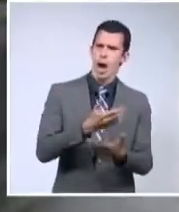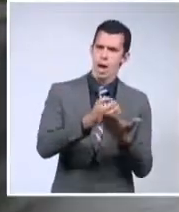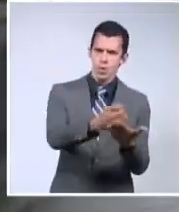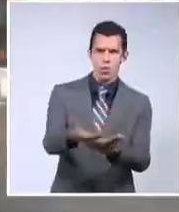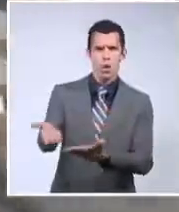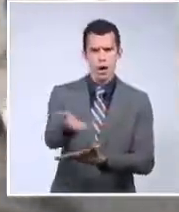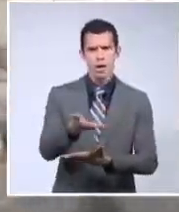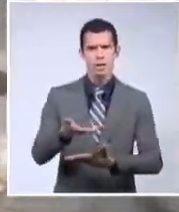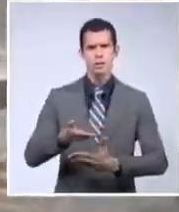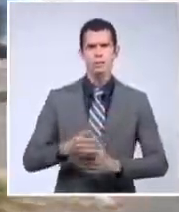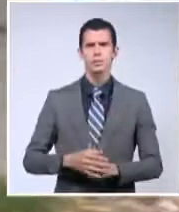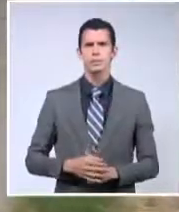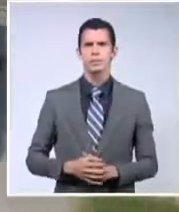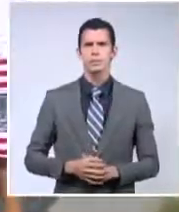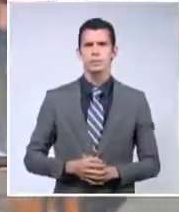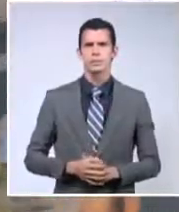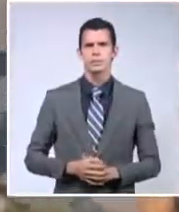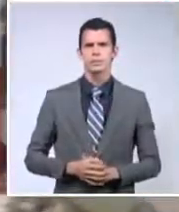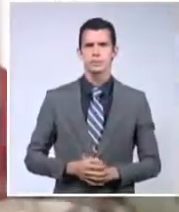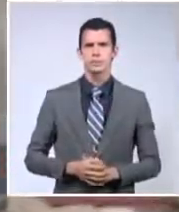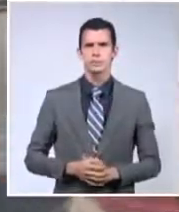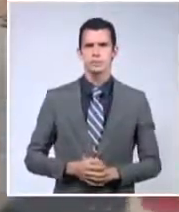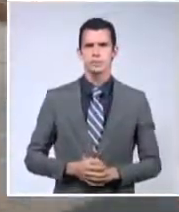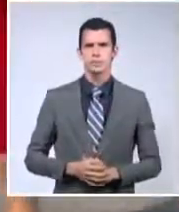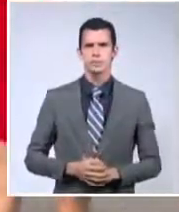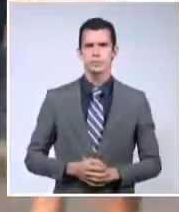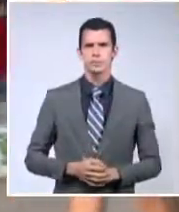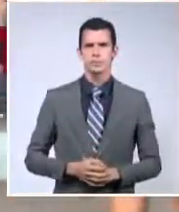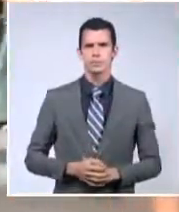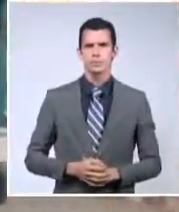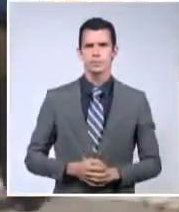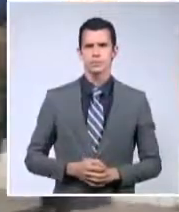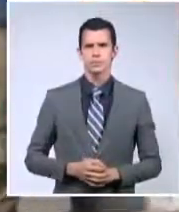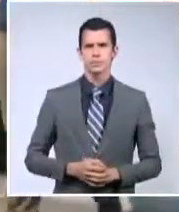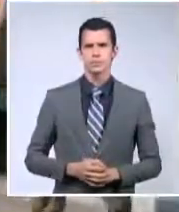humanidad. Un reporte de los estudios Taíno para el Sistema Informativo de la Televisión Cubana.